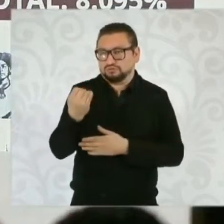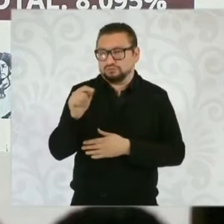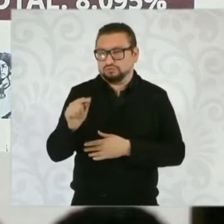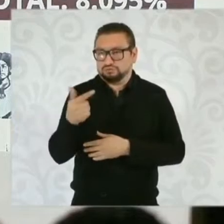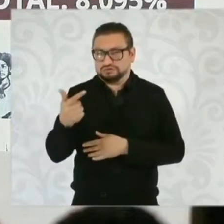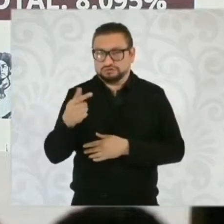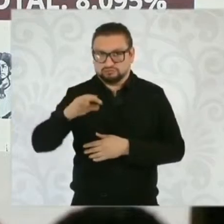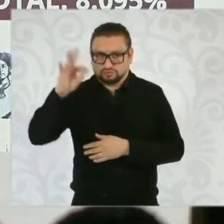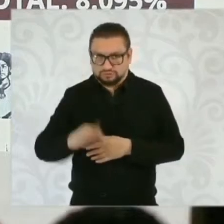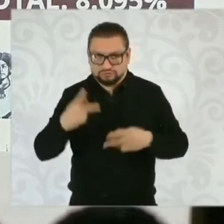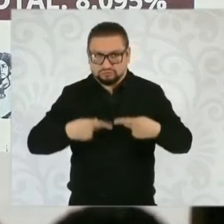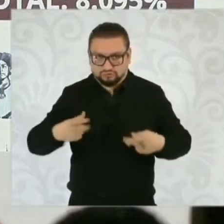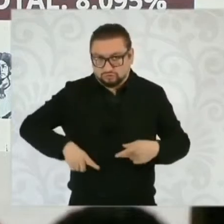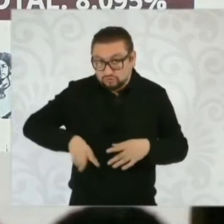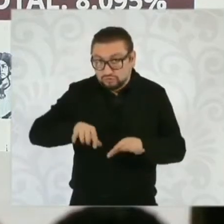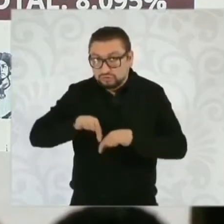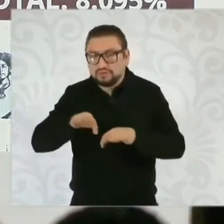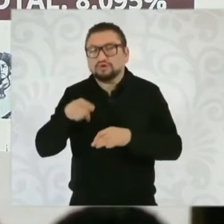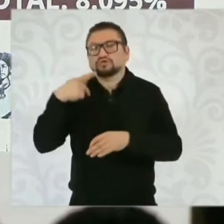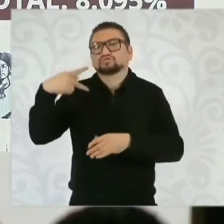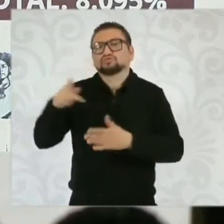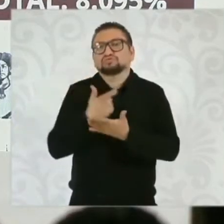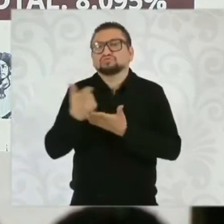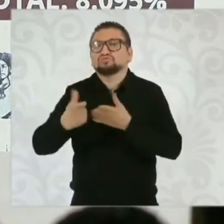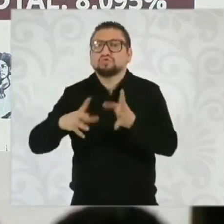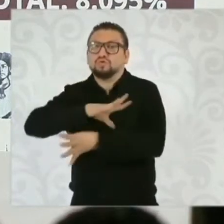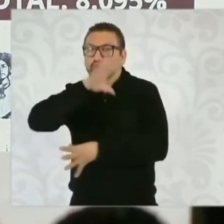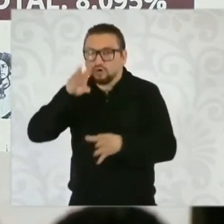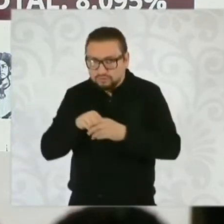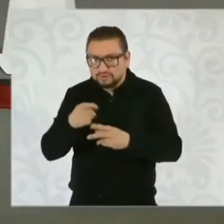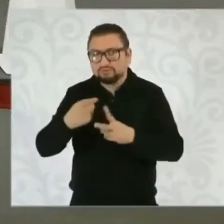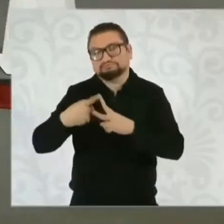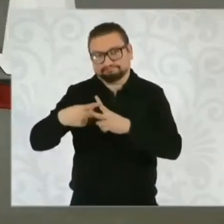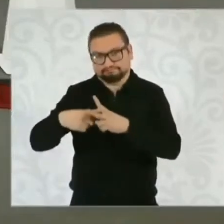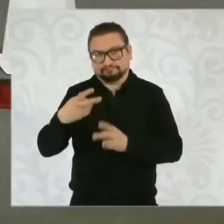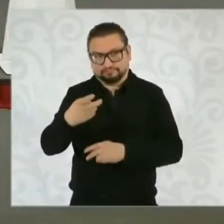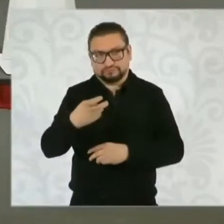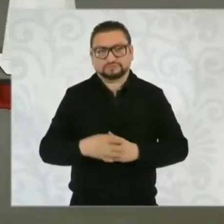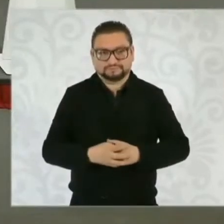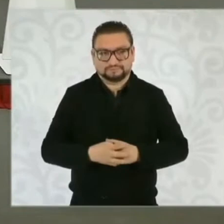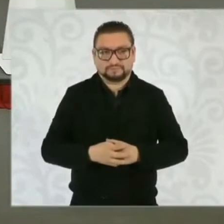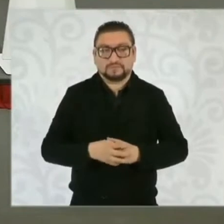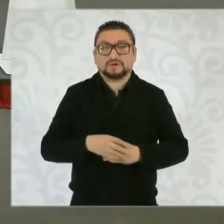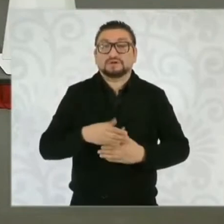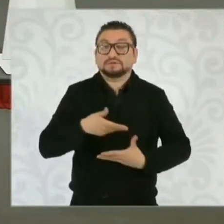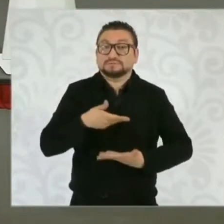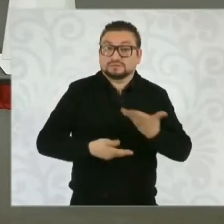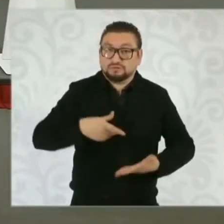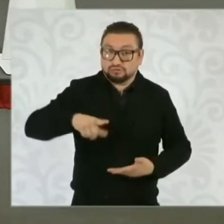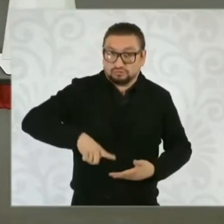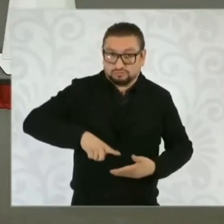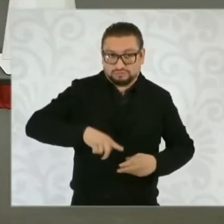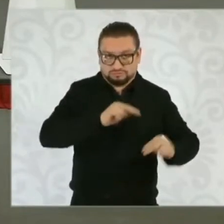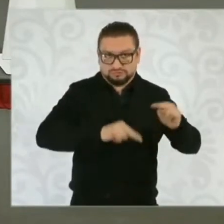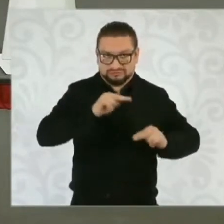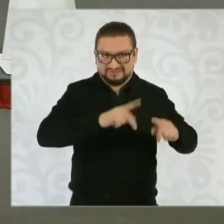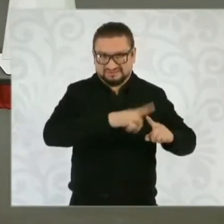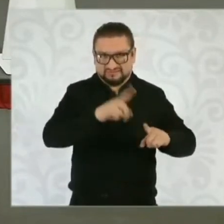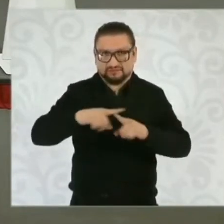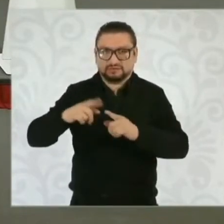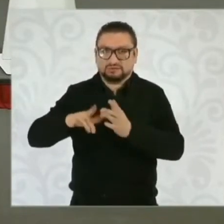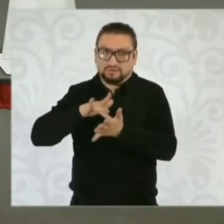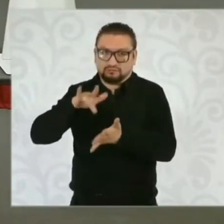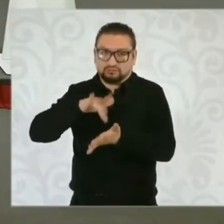9.7% de servidores públicos se calcularía sobre el salario integrado. Y los servidores públicos de todos los niveles